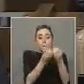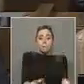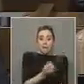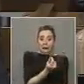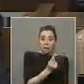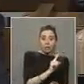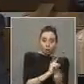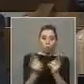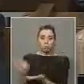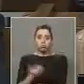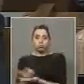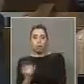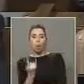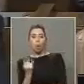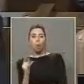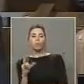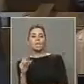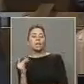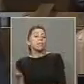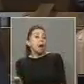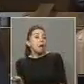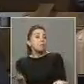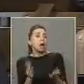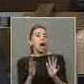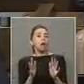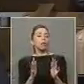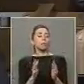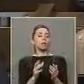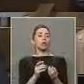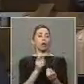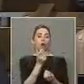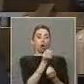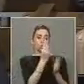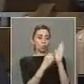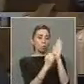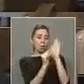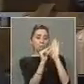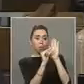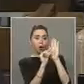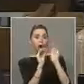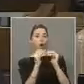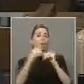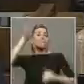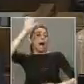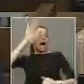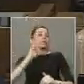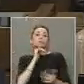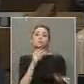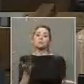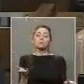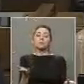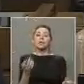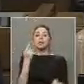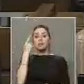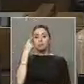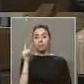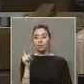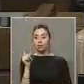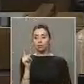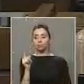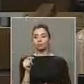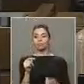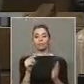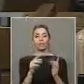tengamos utilidad. Puede ser que las cifras sean mucho mayores, también podrían ser mayores, pero lo que se